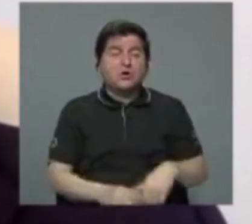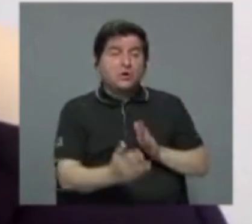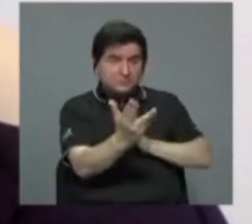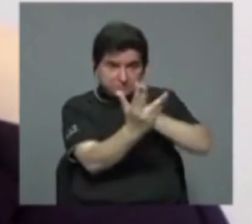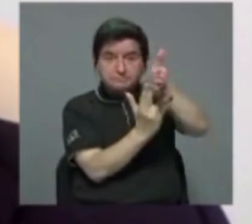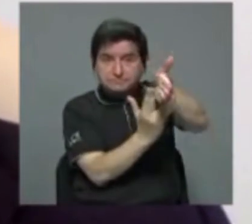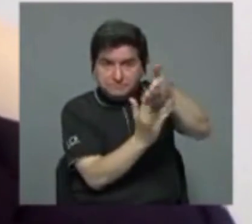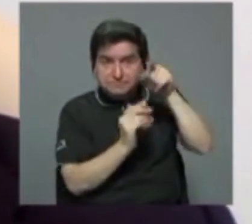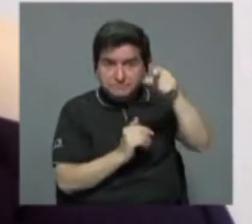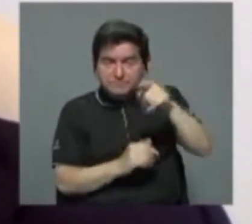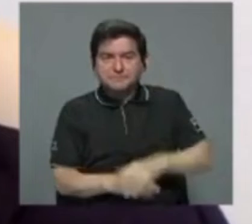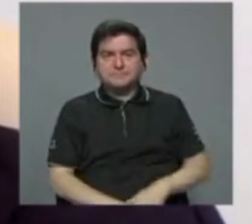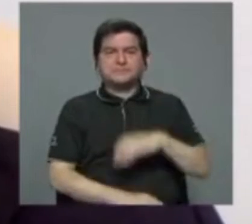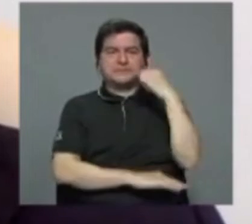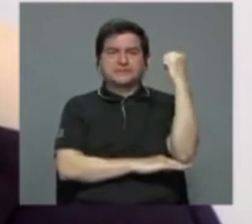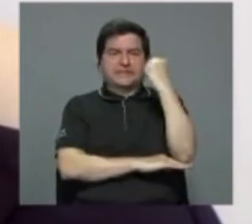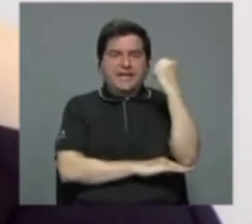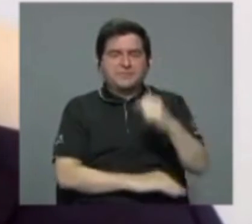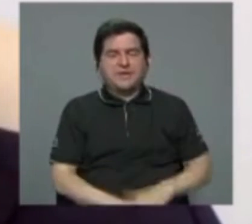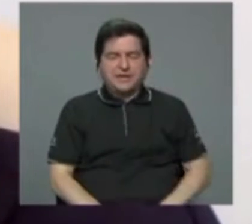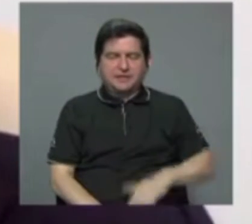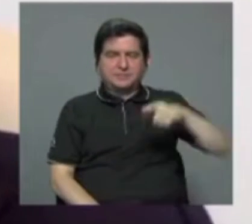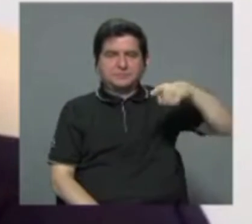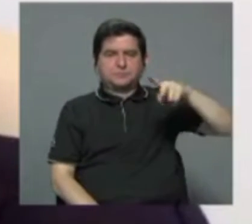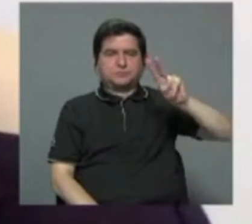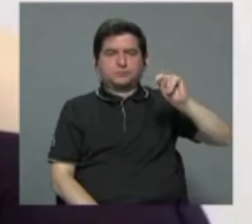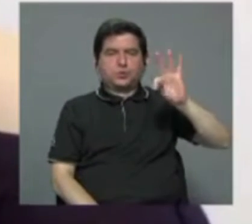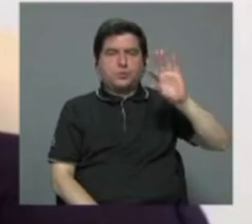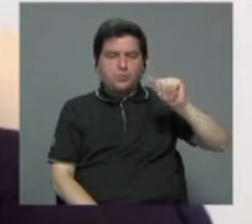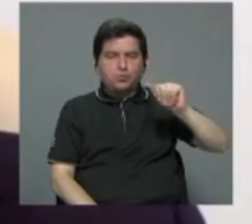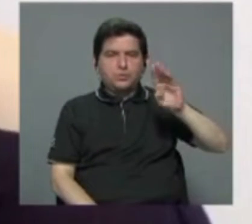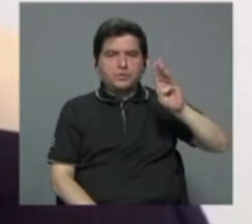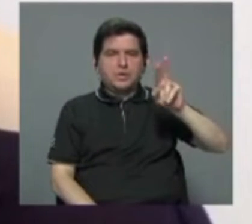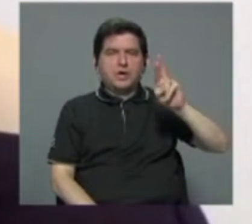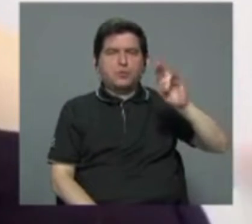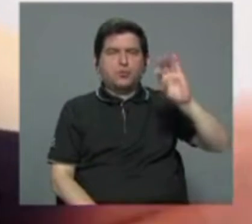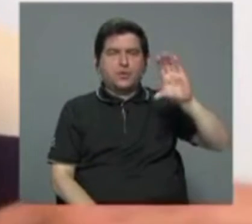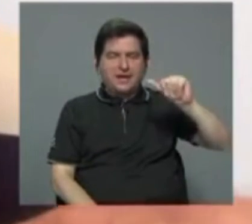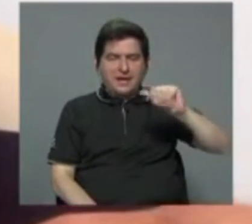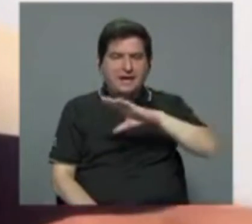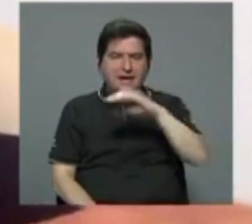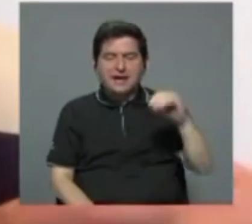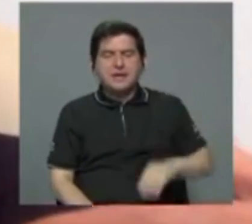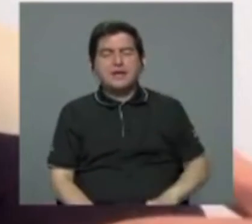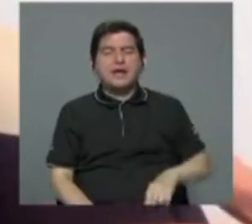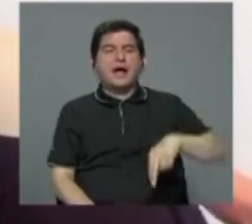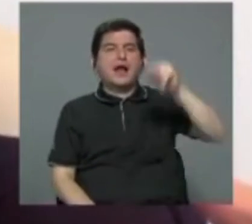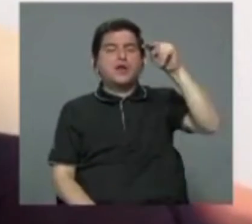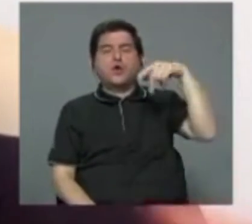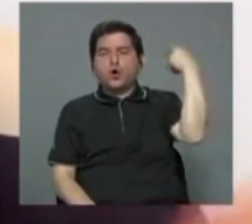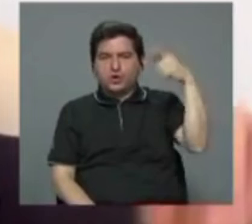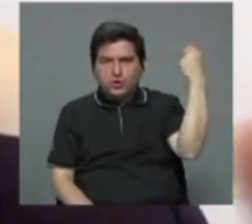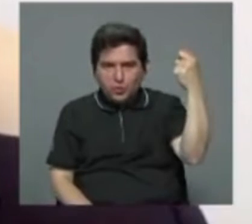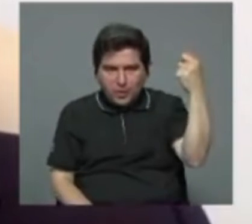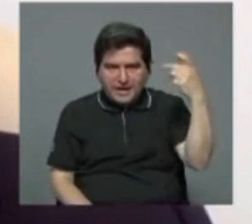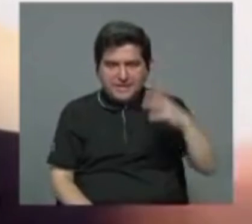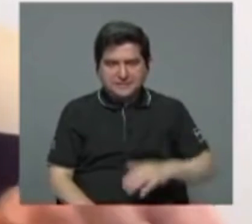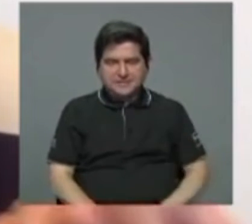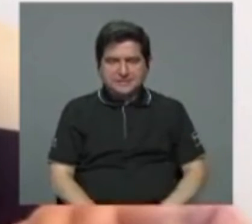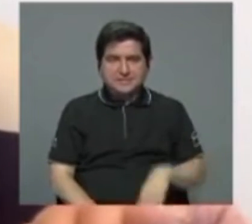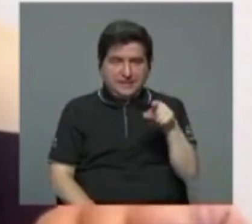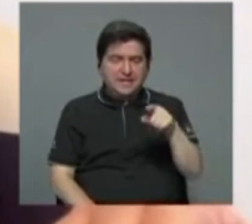precisamente a Sarapiquí y a Punta Burica y a la zona norte de Guanacaste,